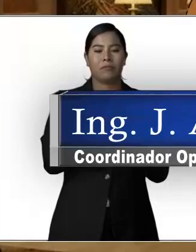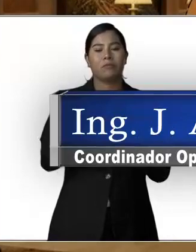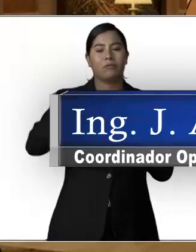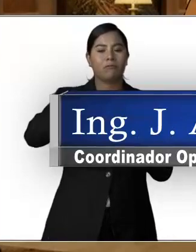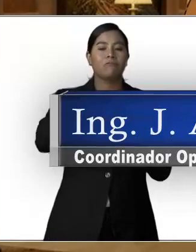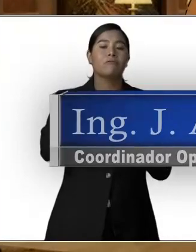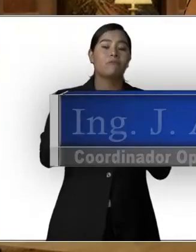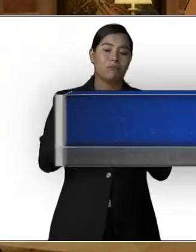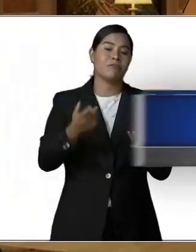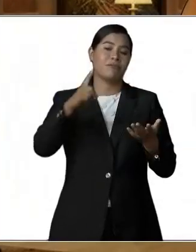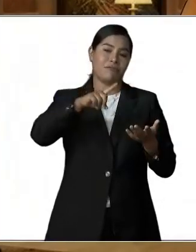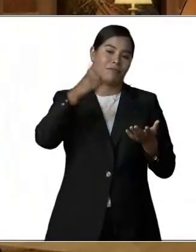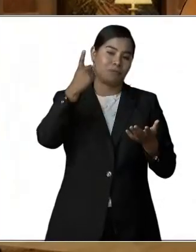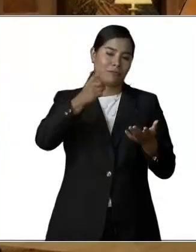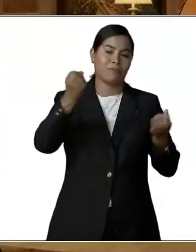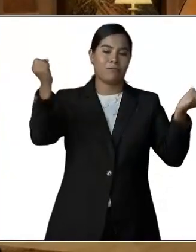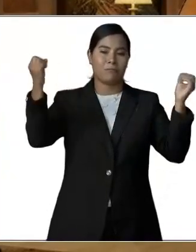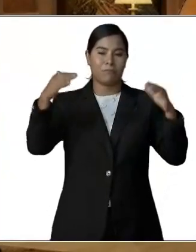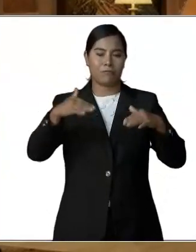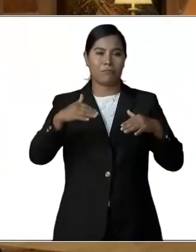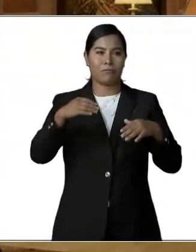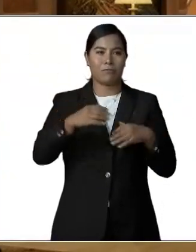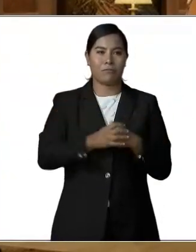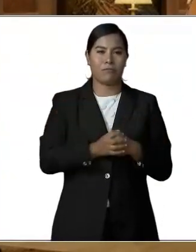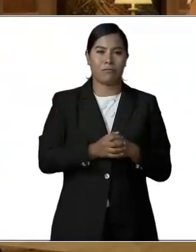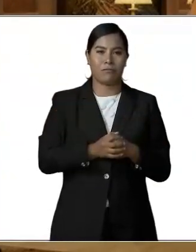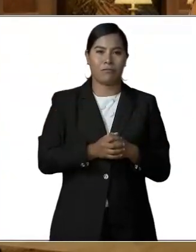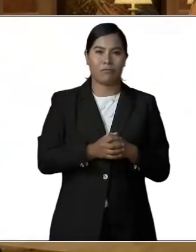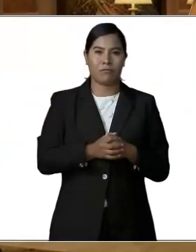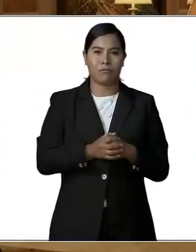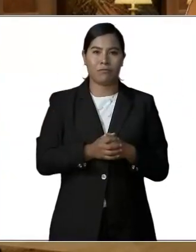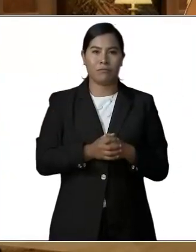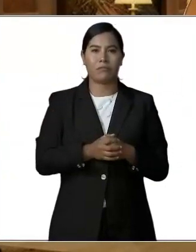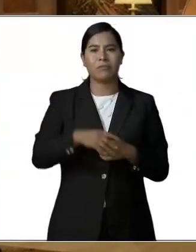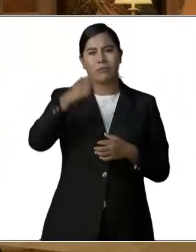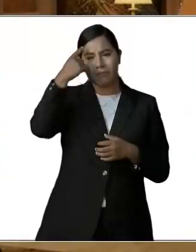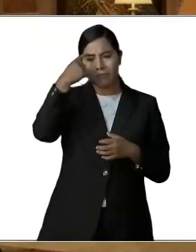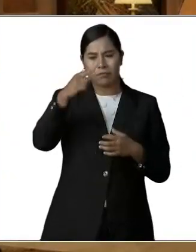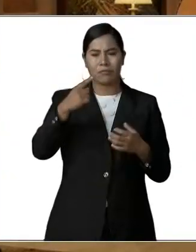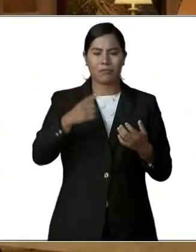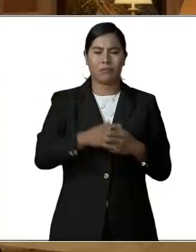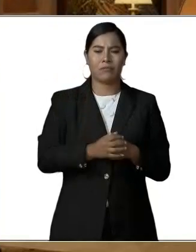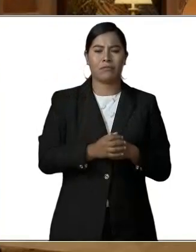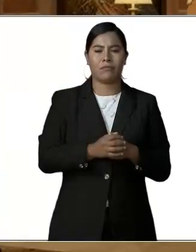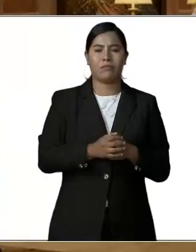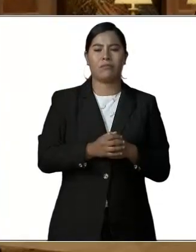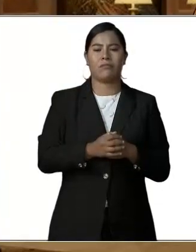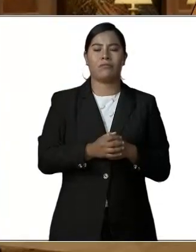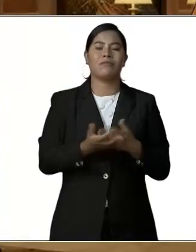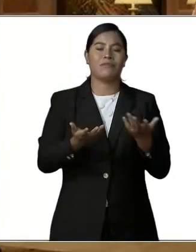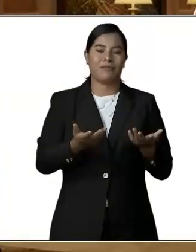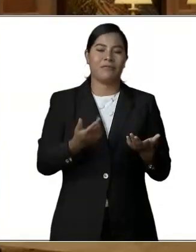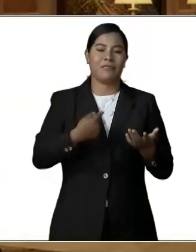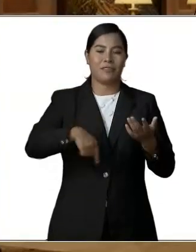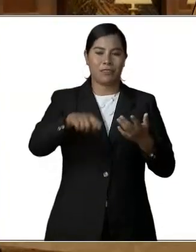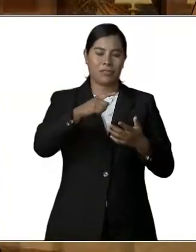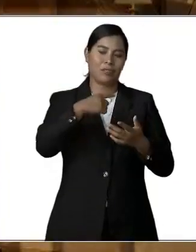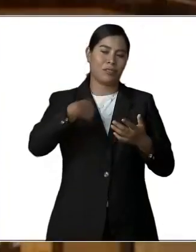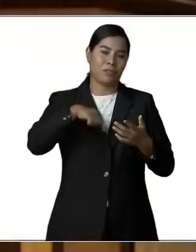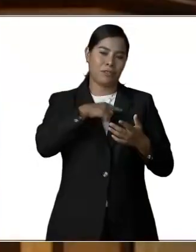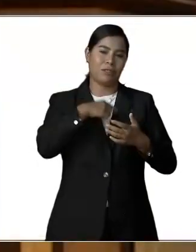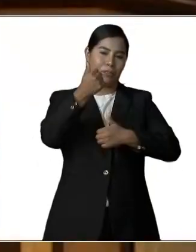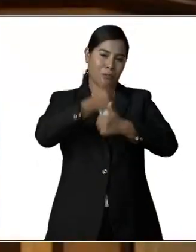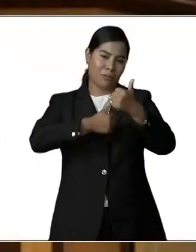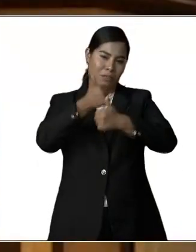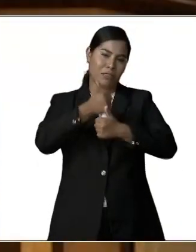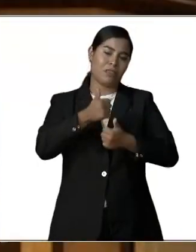concurso. No concursar, porque para que no se preste malas interpretaciones. Y no hace que les ganemos y luego. Así es. No, bueno. Bueno,